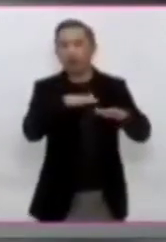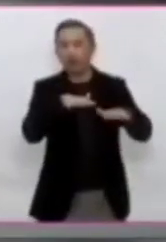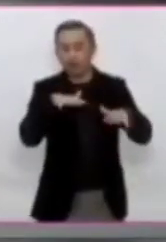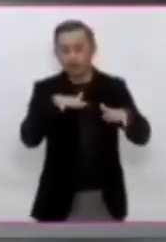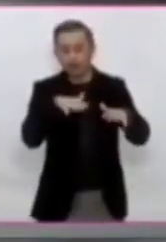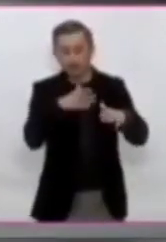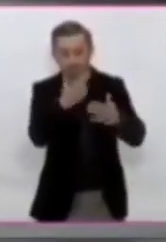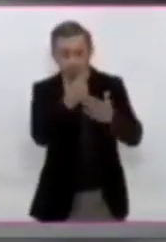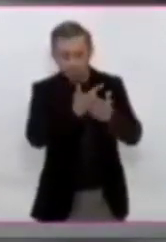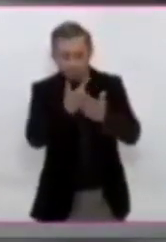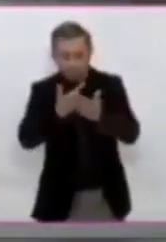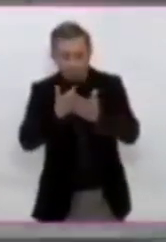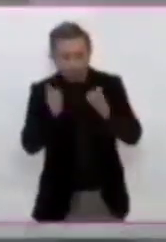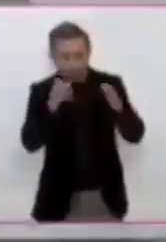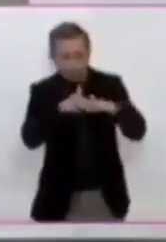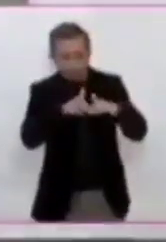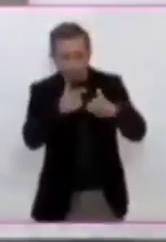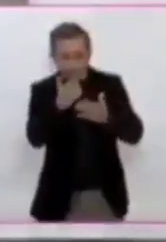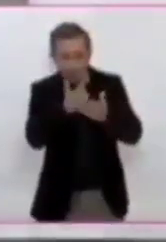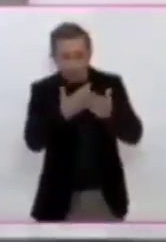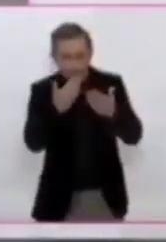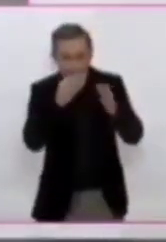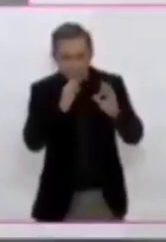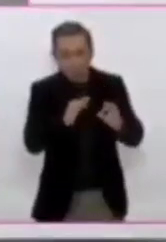correspondientes. Gracias.